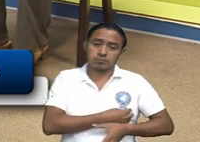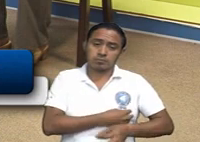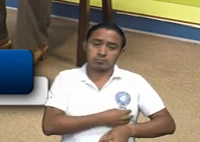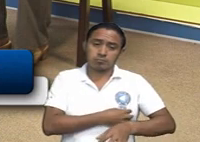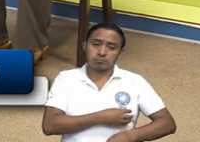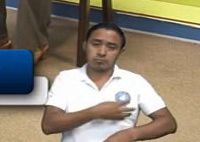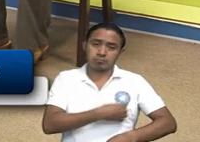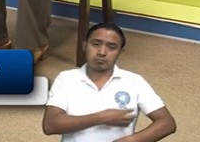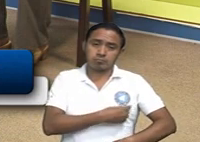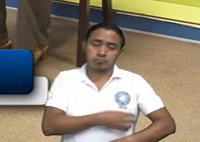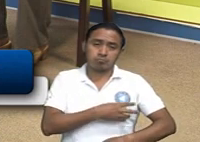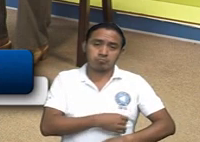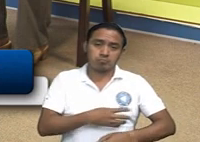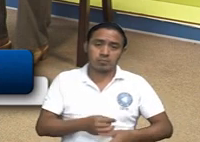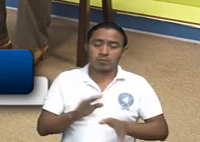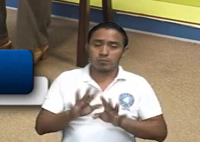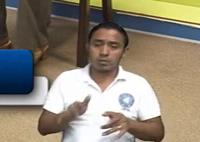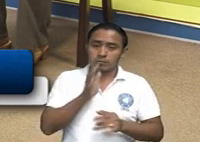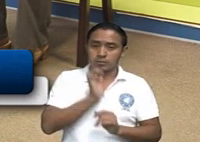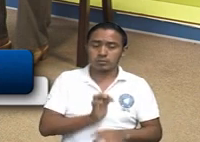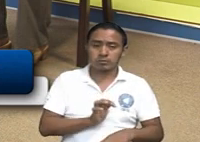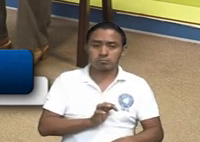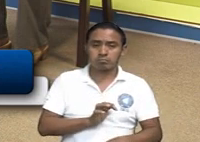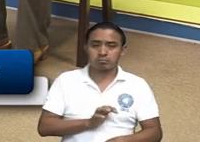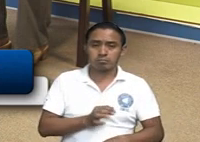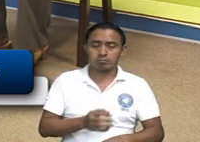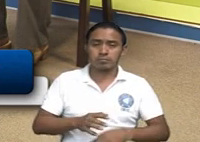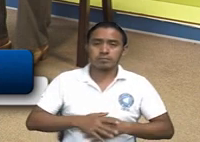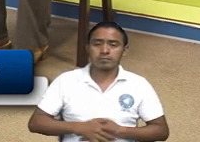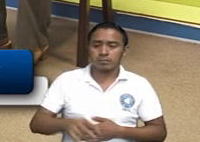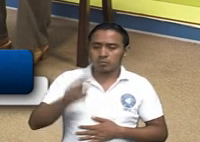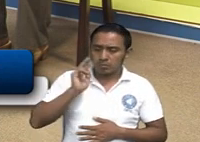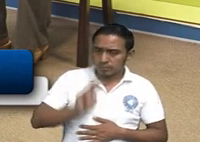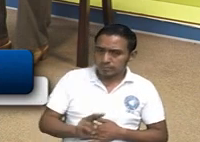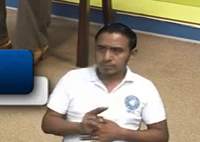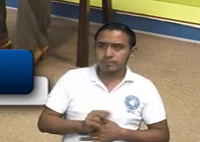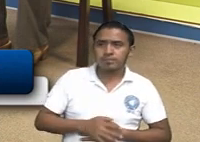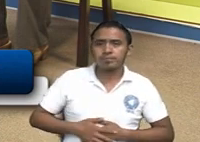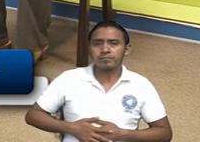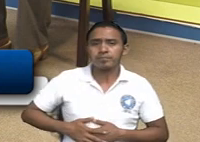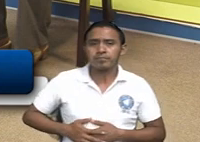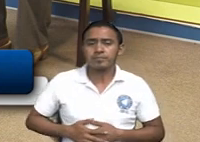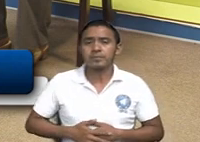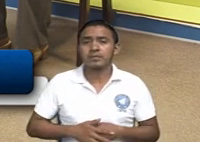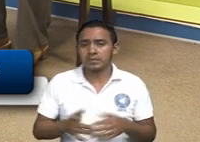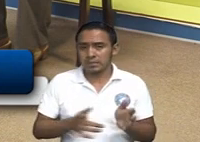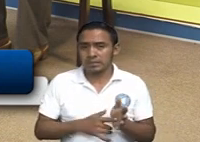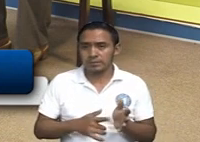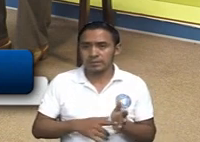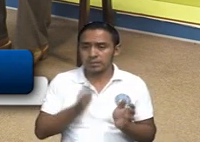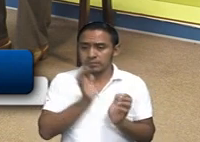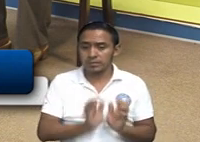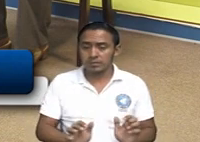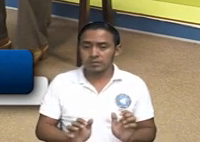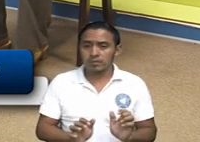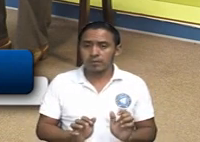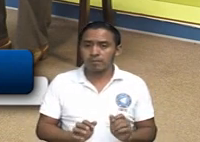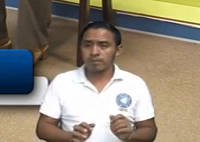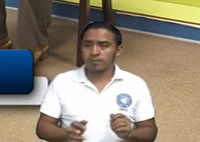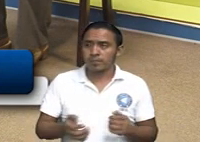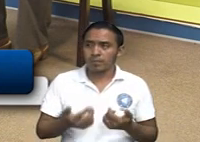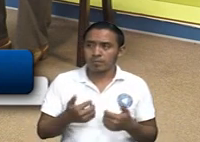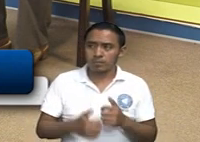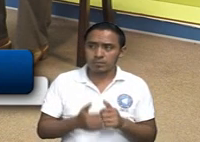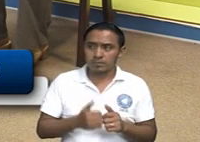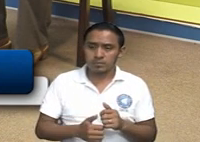veces, ¿verdad? O las niñas. Y si usted se fija, ¿por qué en un niño no es grave que se toque el pene? Y